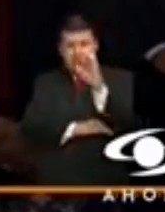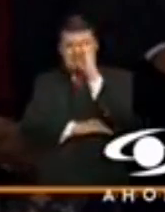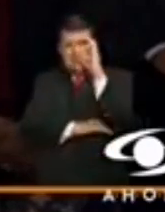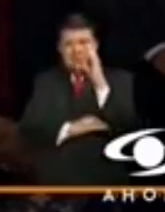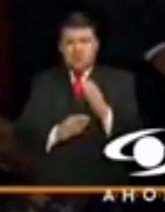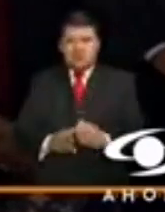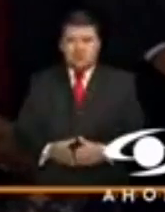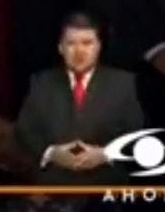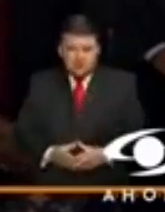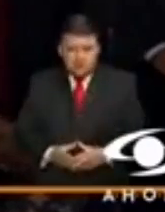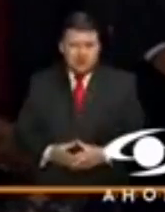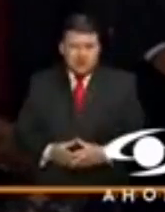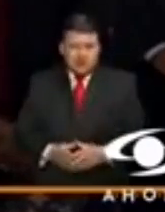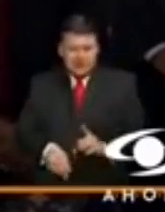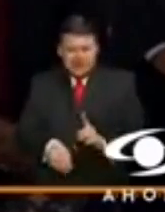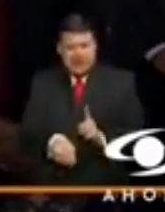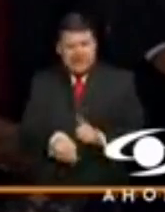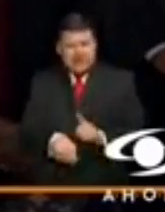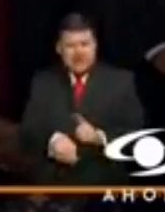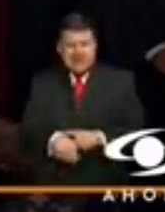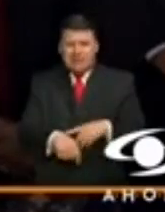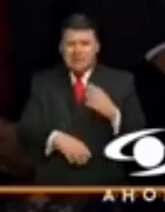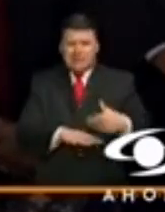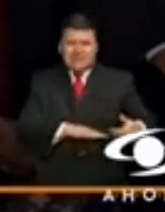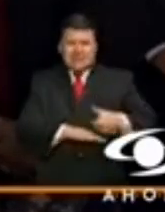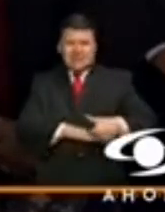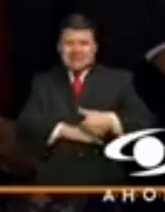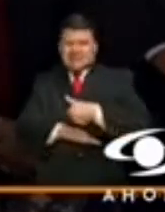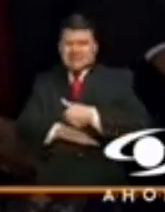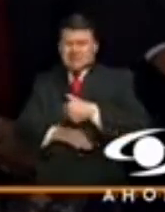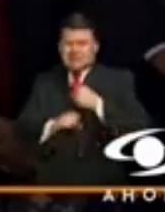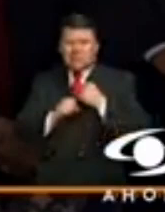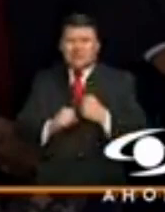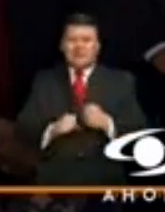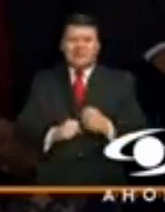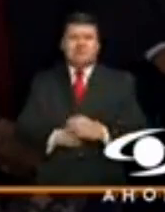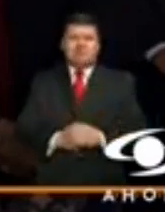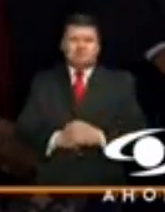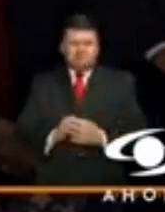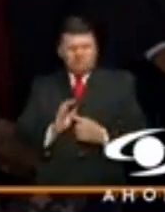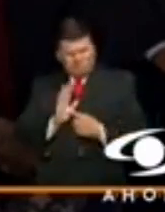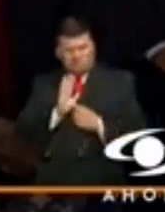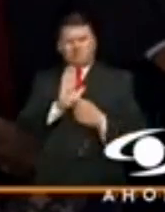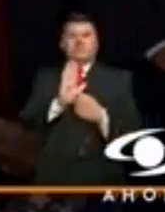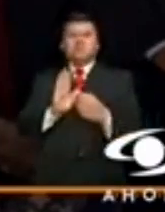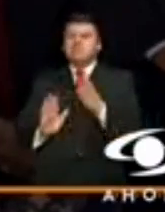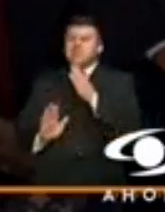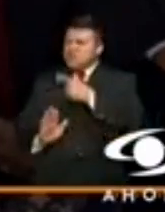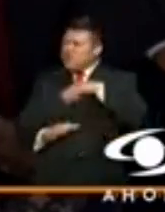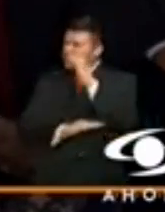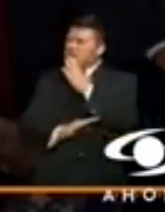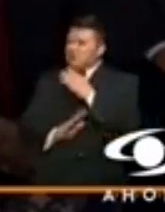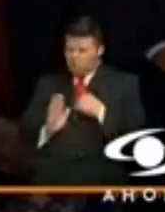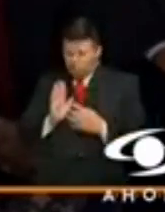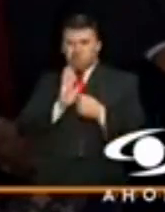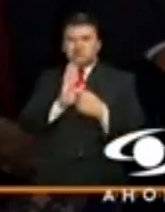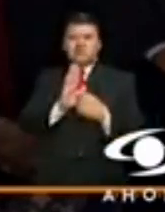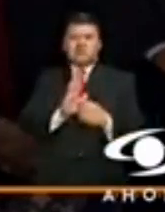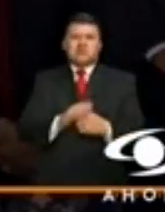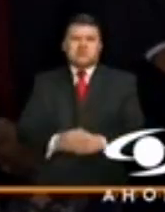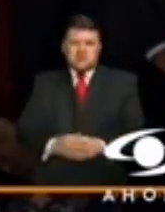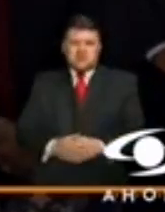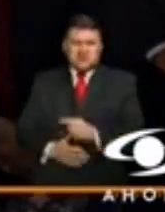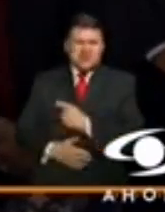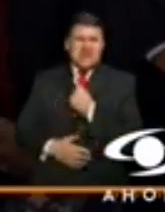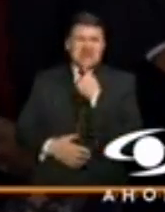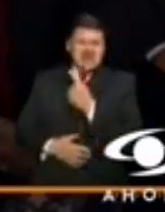Colombianos, es en los momentos más exigentes donde demostramos lo que somos. Borges